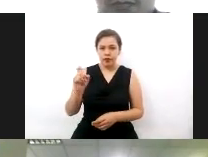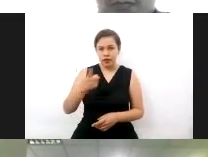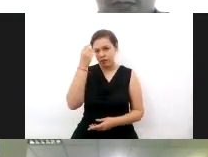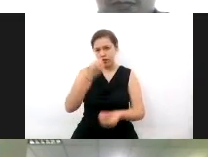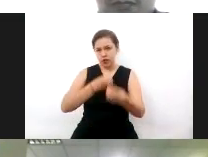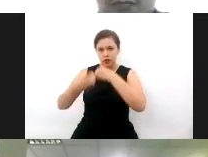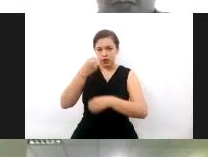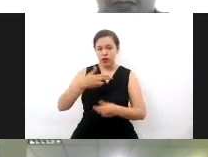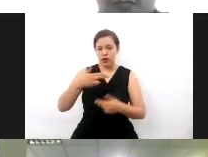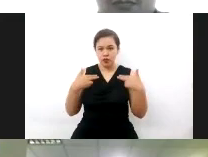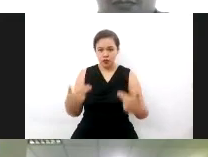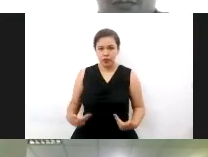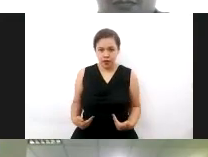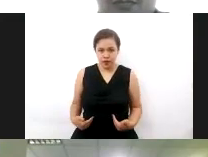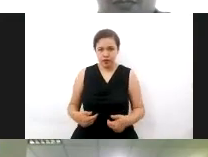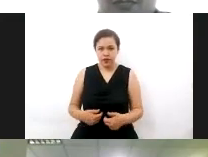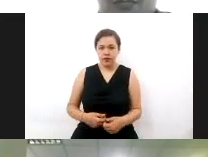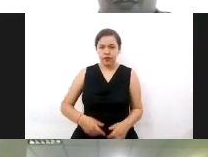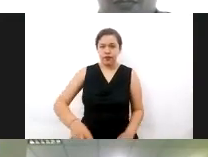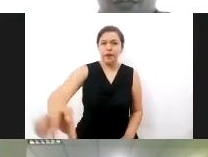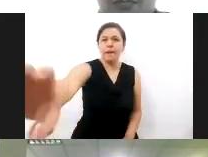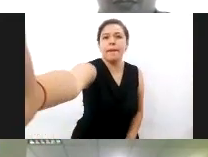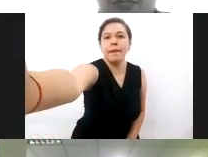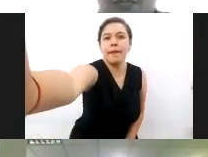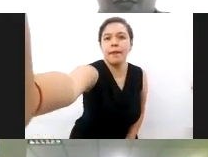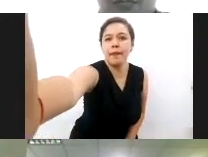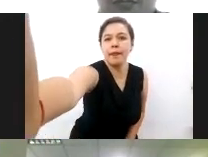que ustedes van a utilizar o que van a estar